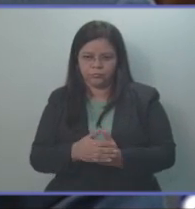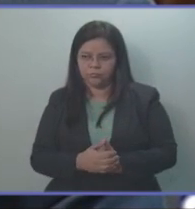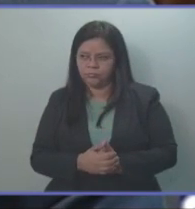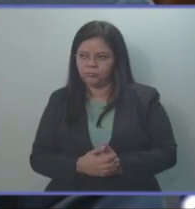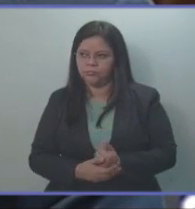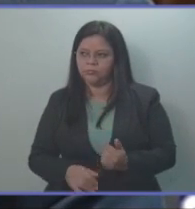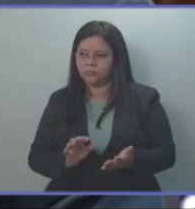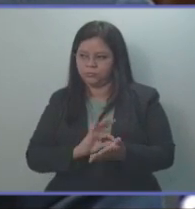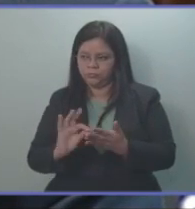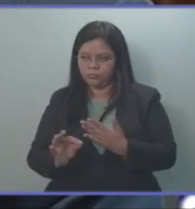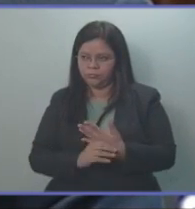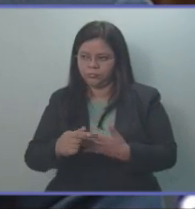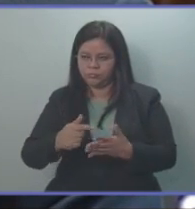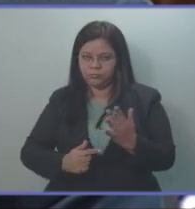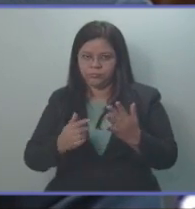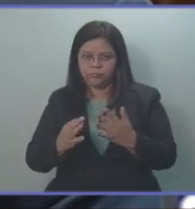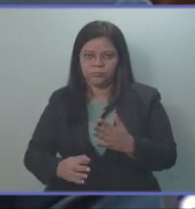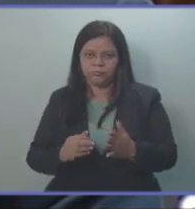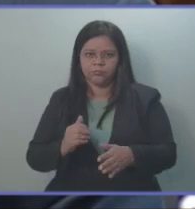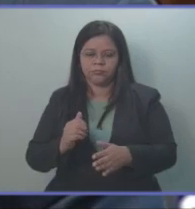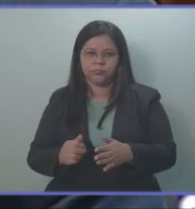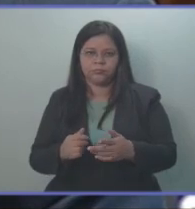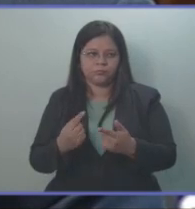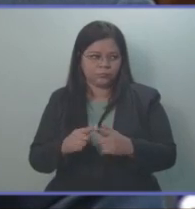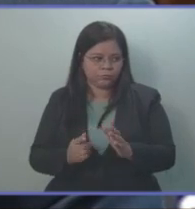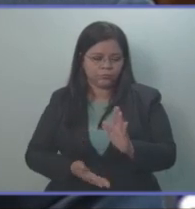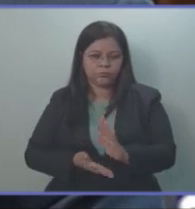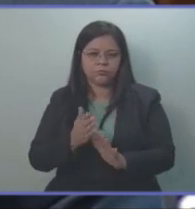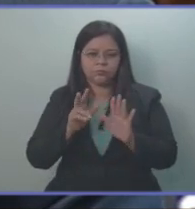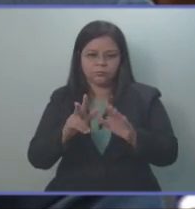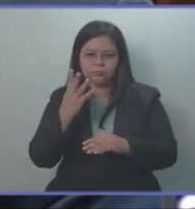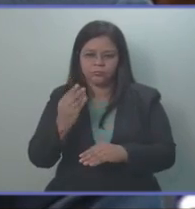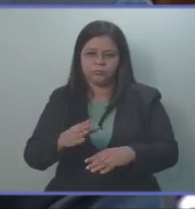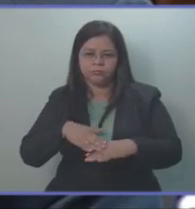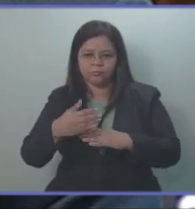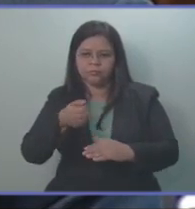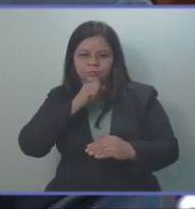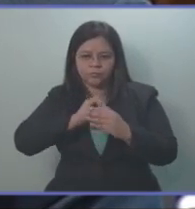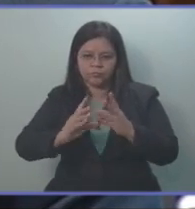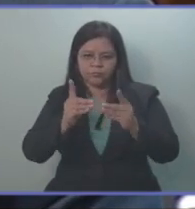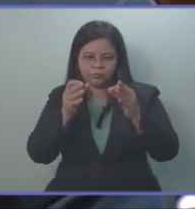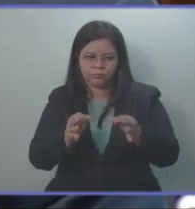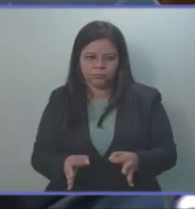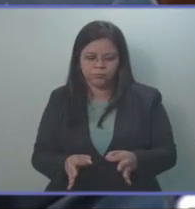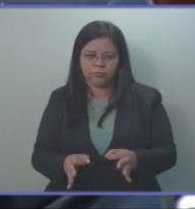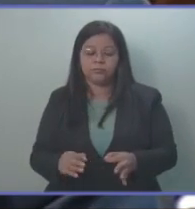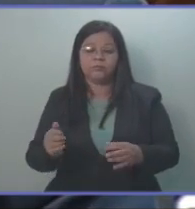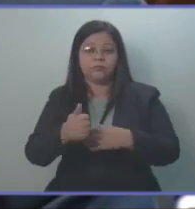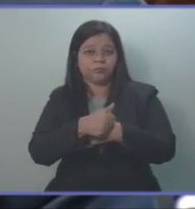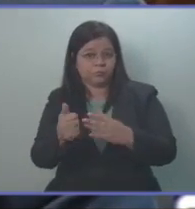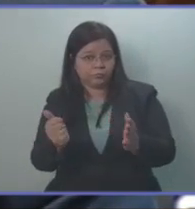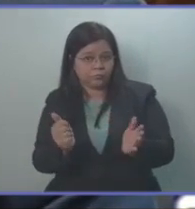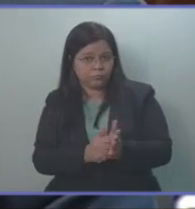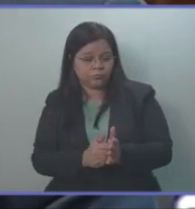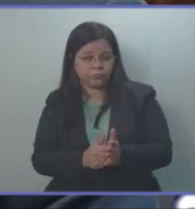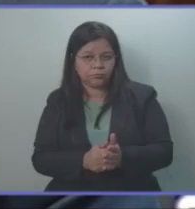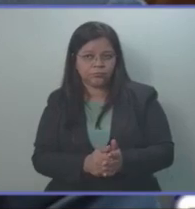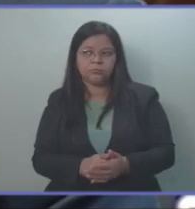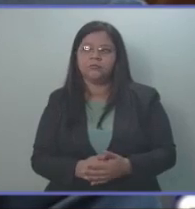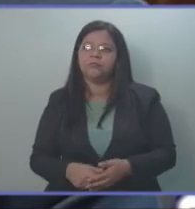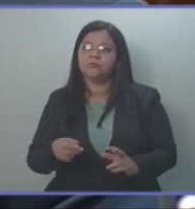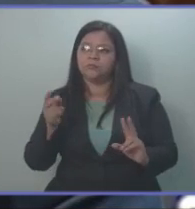presente decreto entrará en vigencia 8 días después de su publicación en el Diario Oficial. Dado en el Salón Azul del